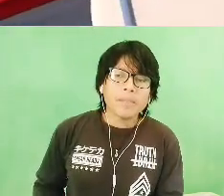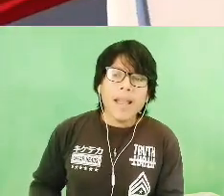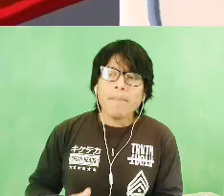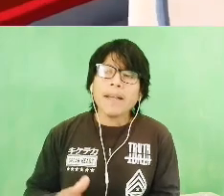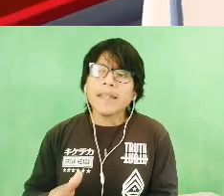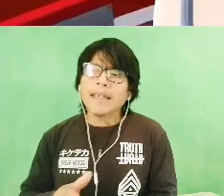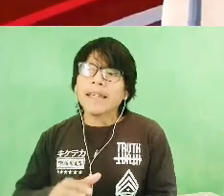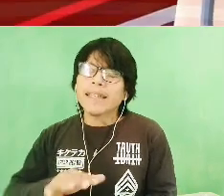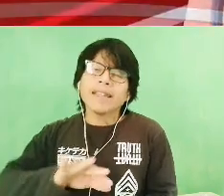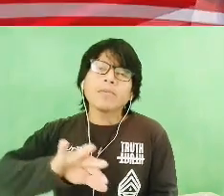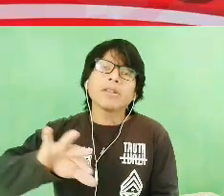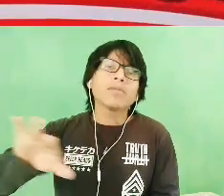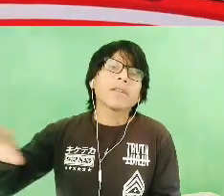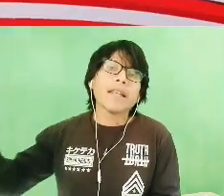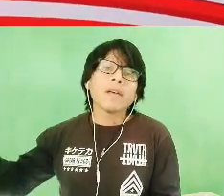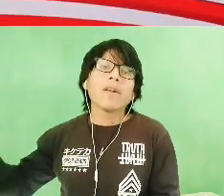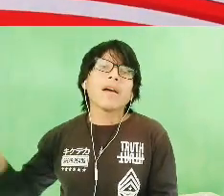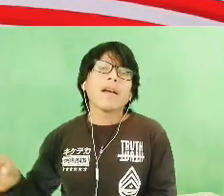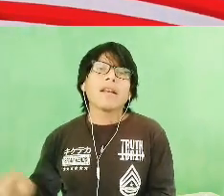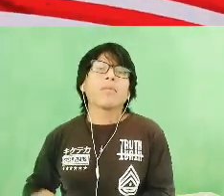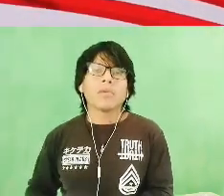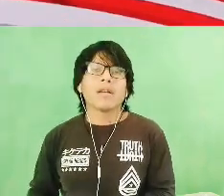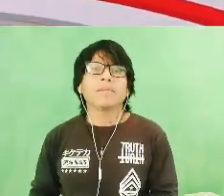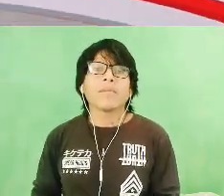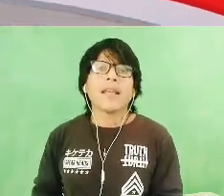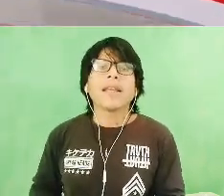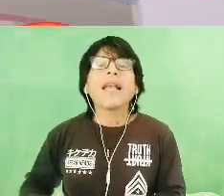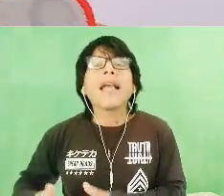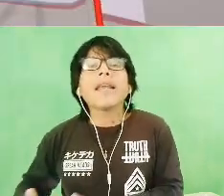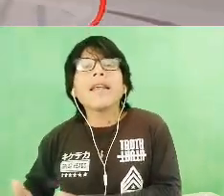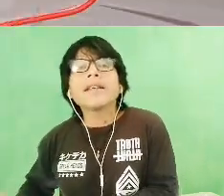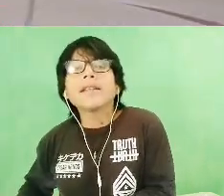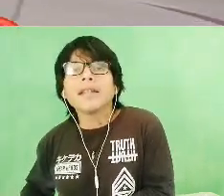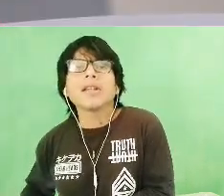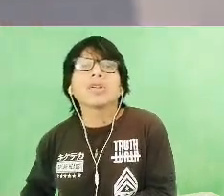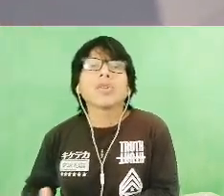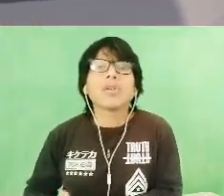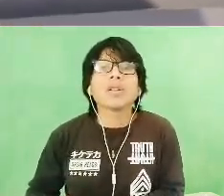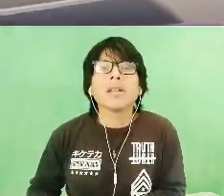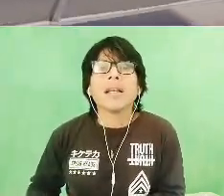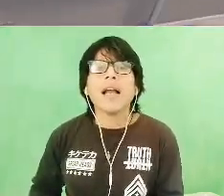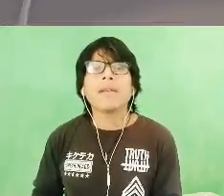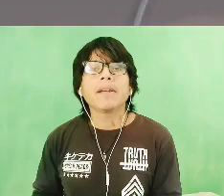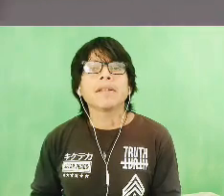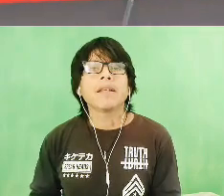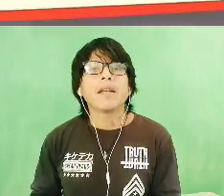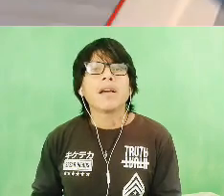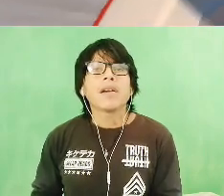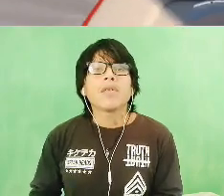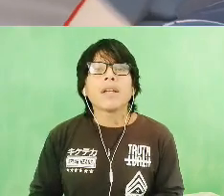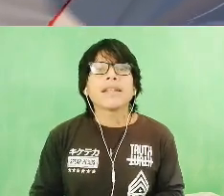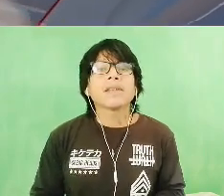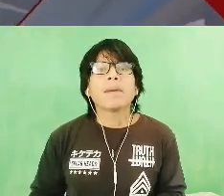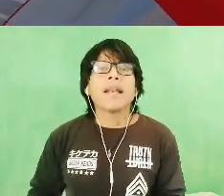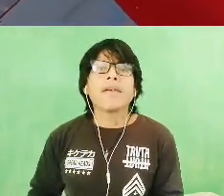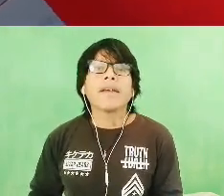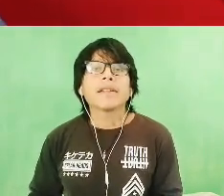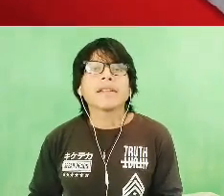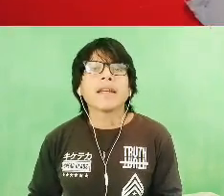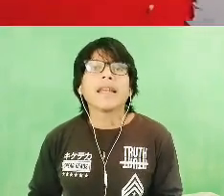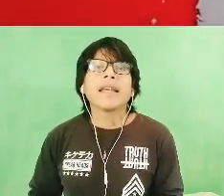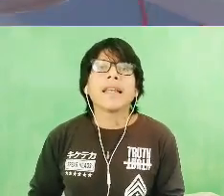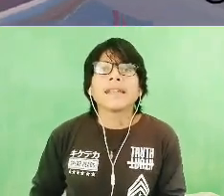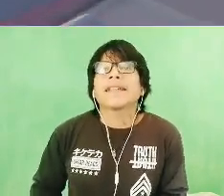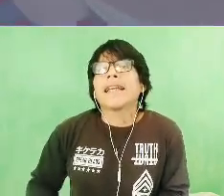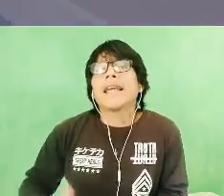Pero aparte, quitemos de lado la burla. ¿Qué quería decir Xóchitl Gálvez con esas